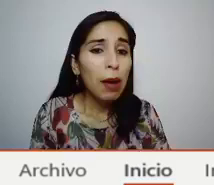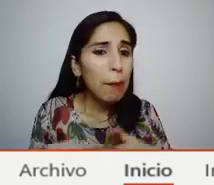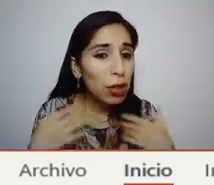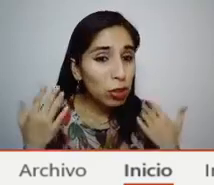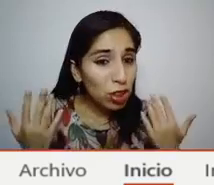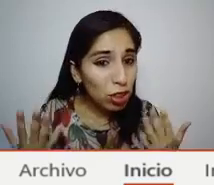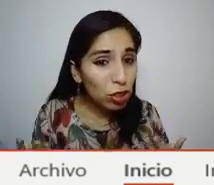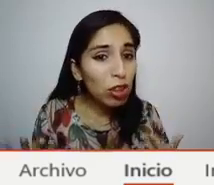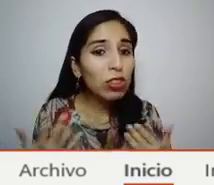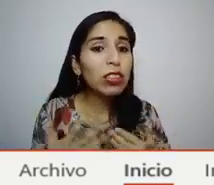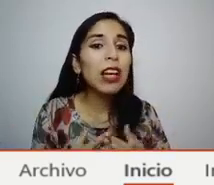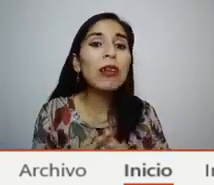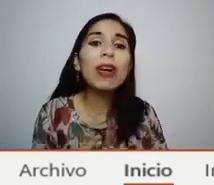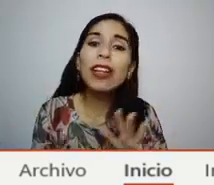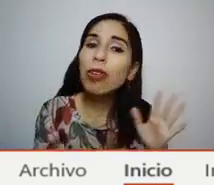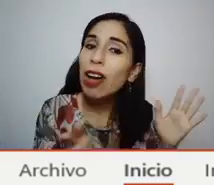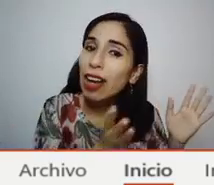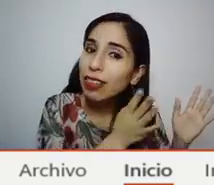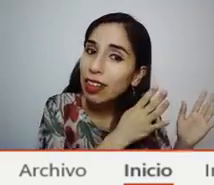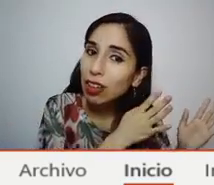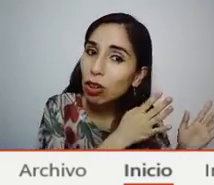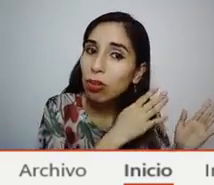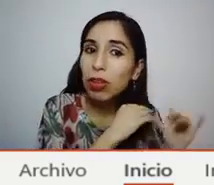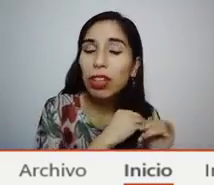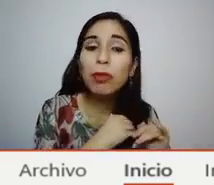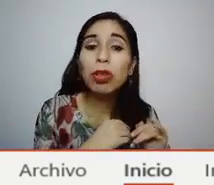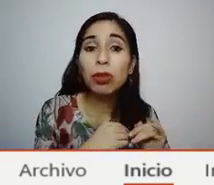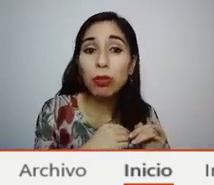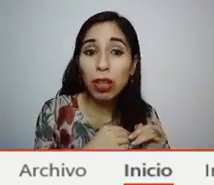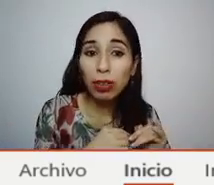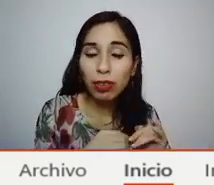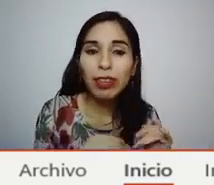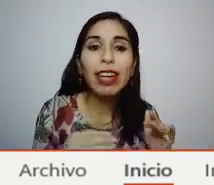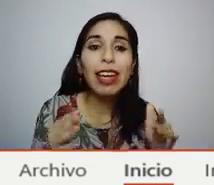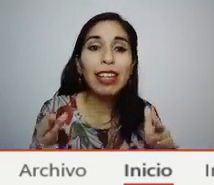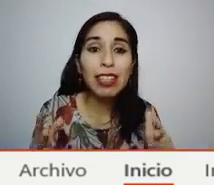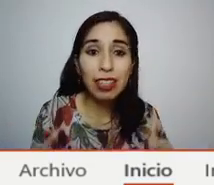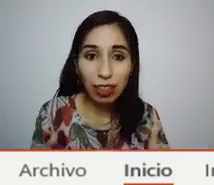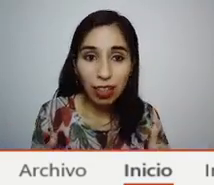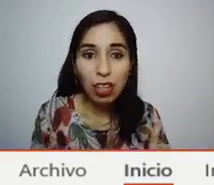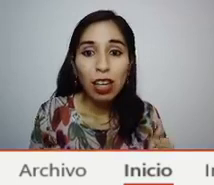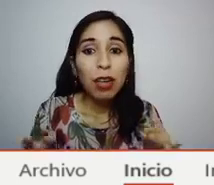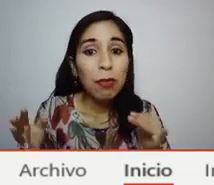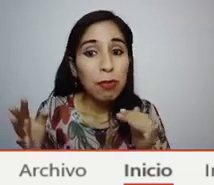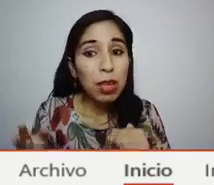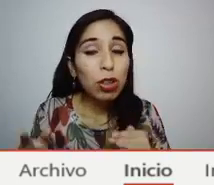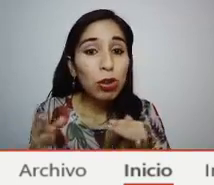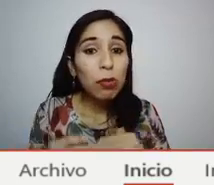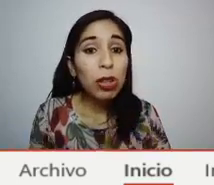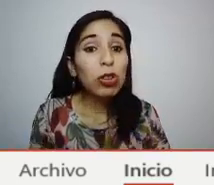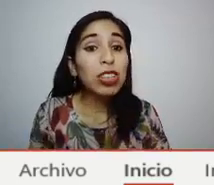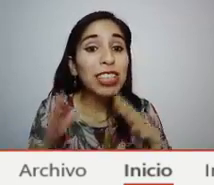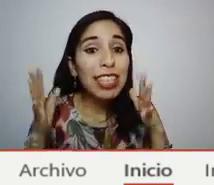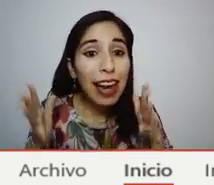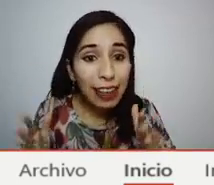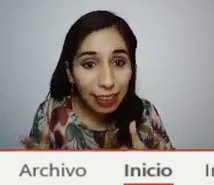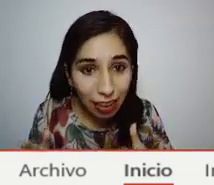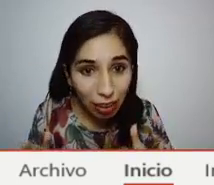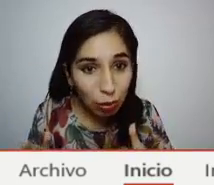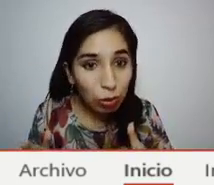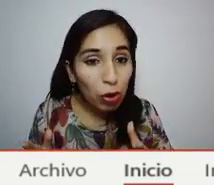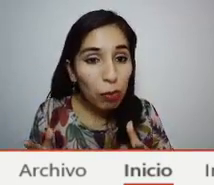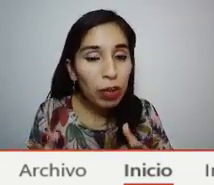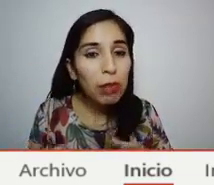pero si yo he guardado anteriormente mi documento es decir mi documento ya